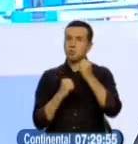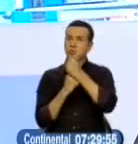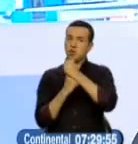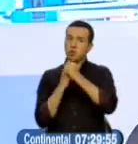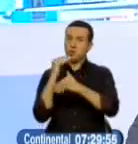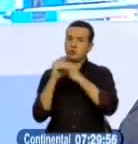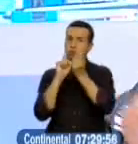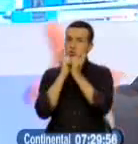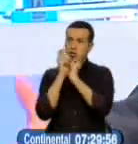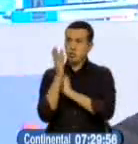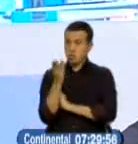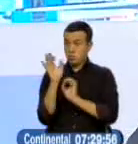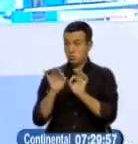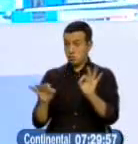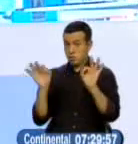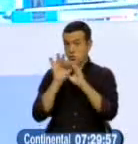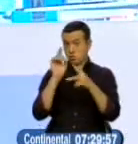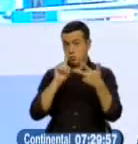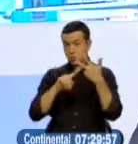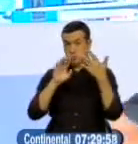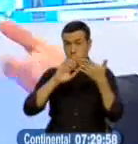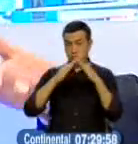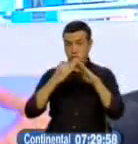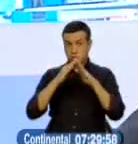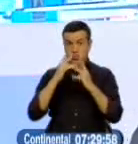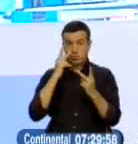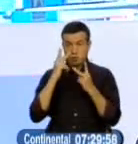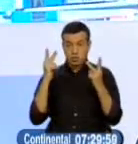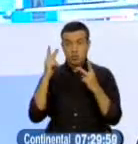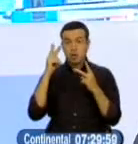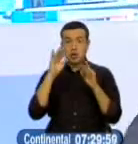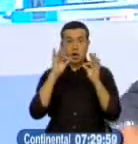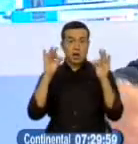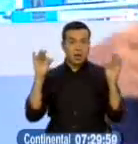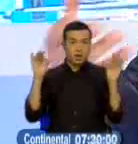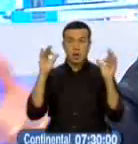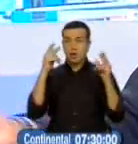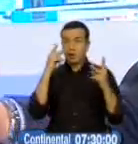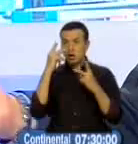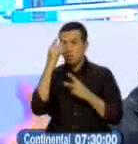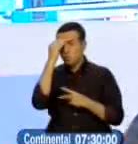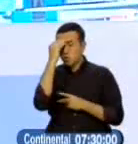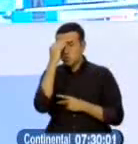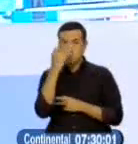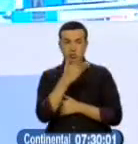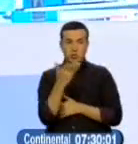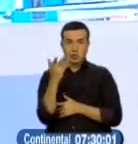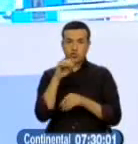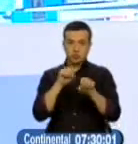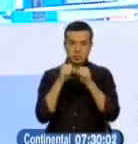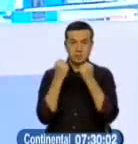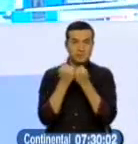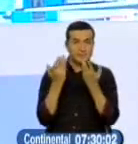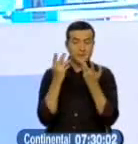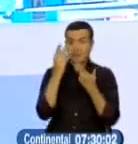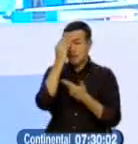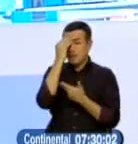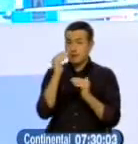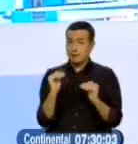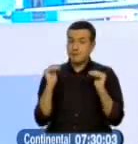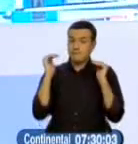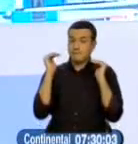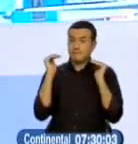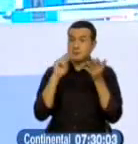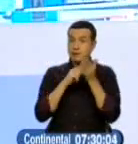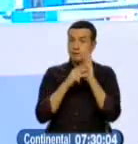de cambio. Y el otro indudablemente es la comunidad, la valoración de la educación, la valoración de que una sociedad educada es una sociedad